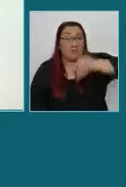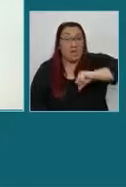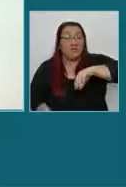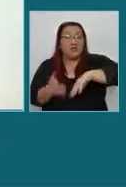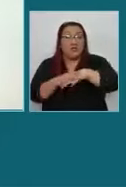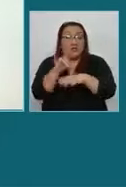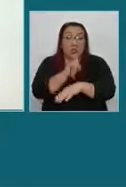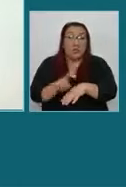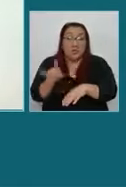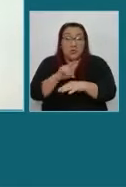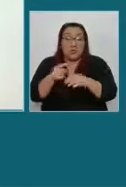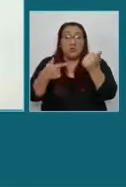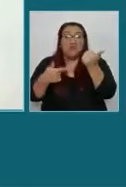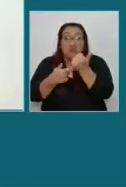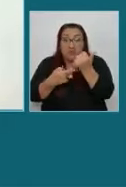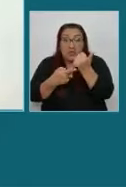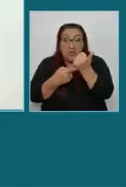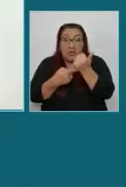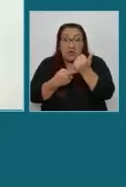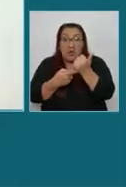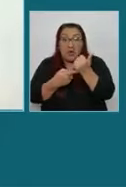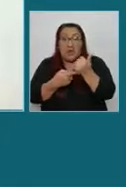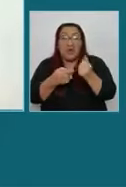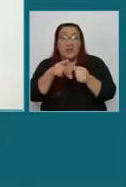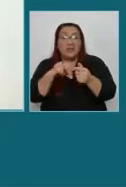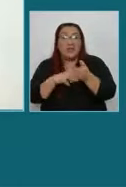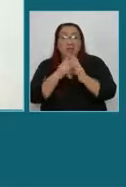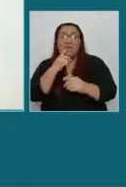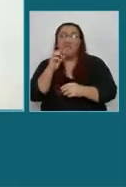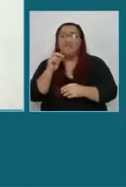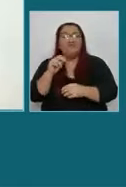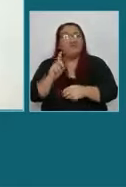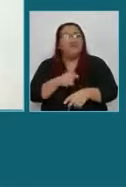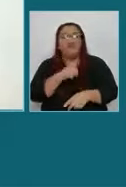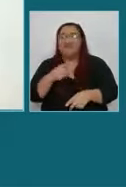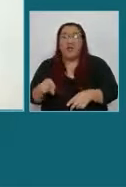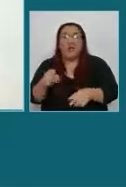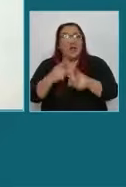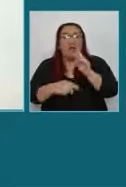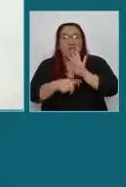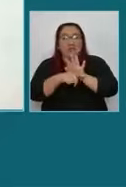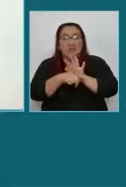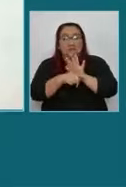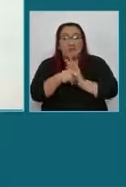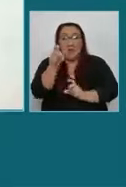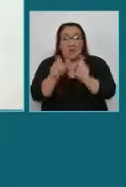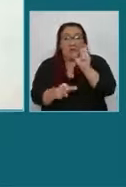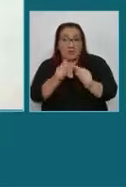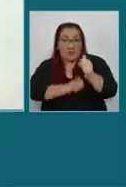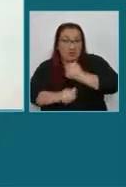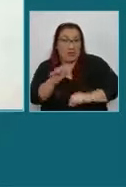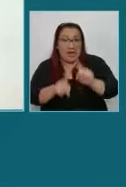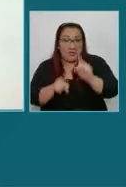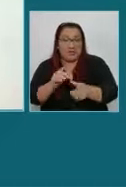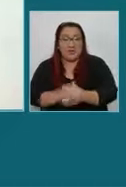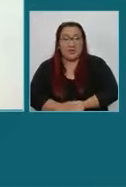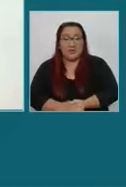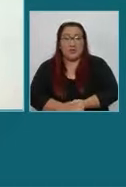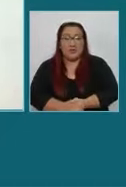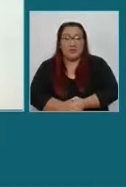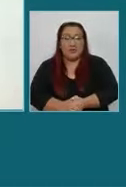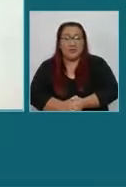tecnología, ya sea de forma voluntaria o involuntaria, tiene consecuencias muy negativas en las personas. Como